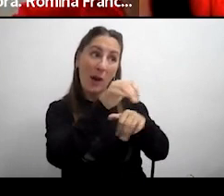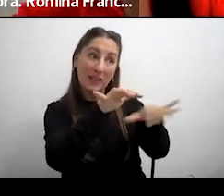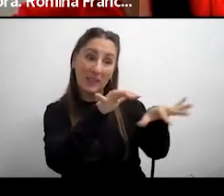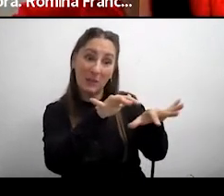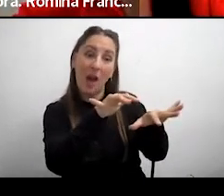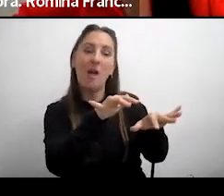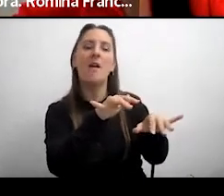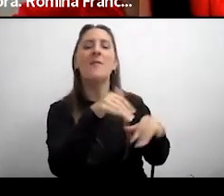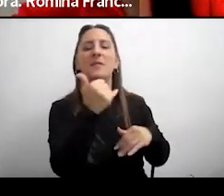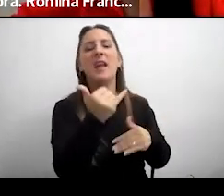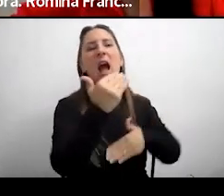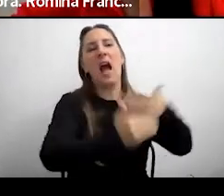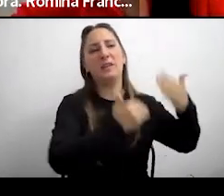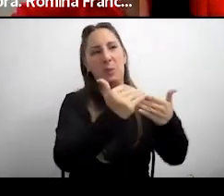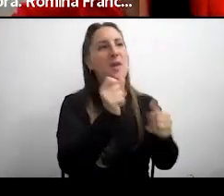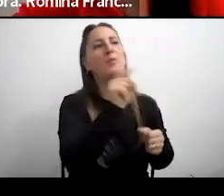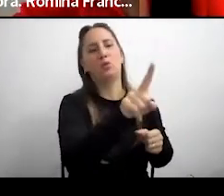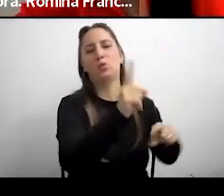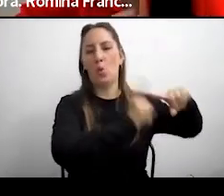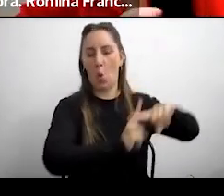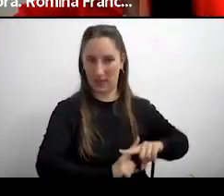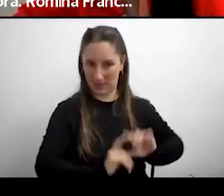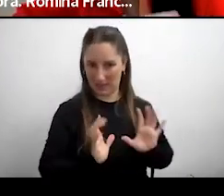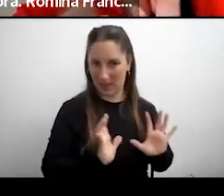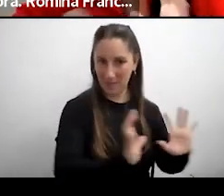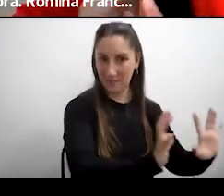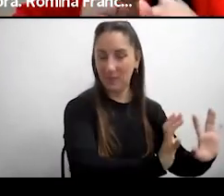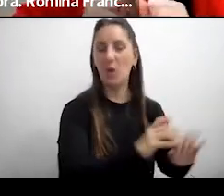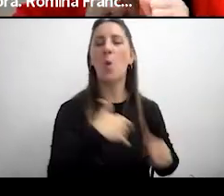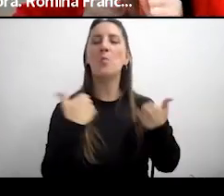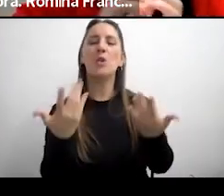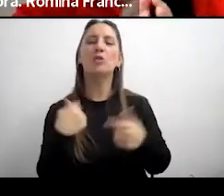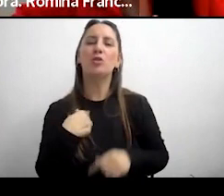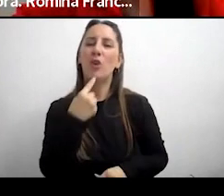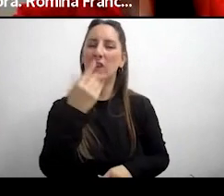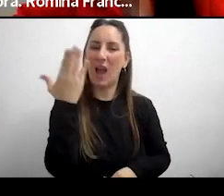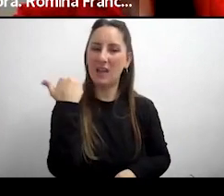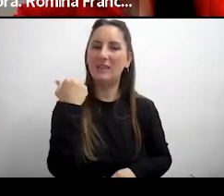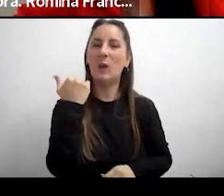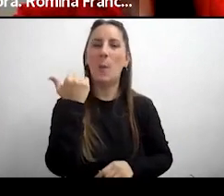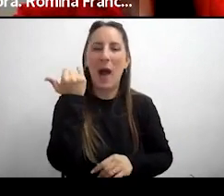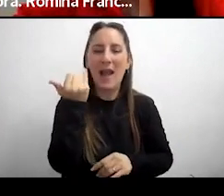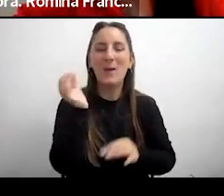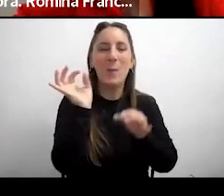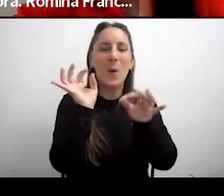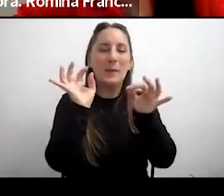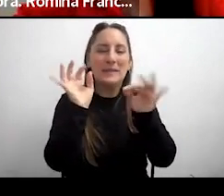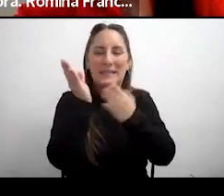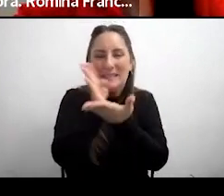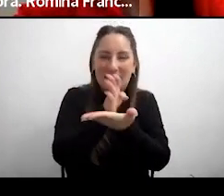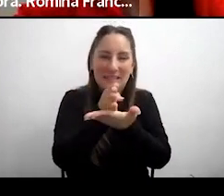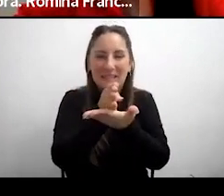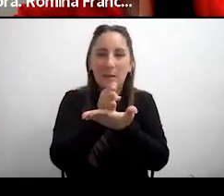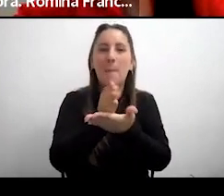personal desarrollen la actividad. Por eso es que les mencionaba antes este límite finito que hay entre los que son los